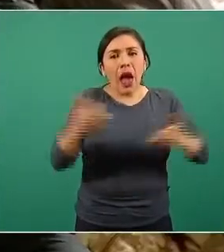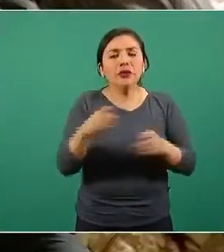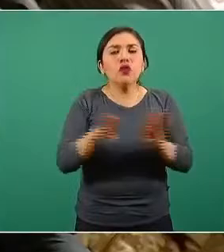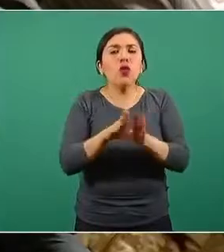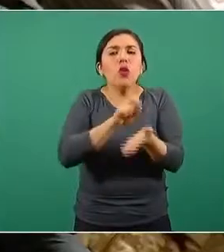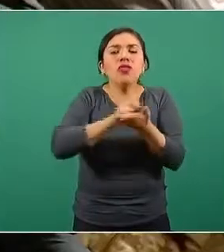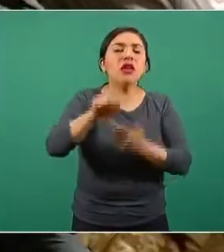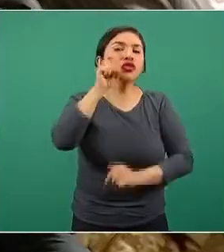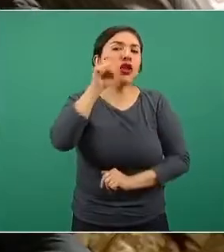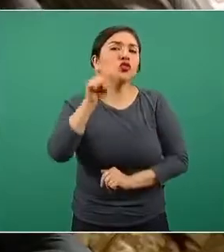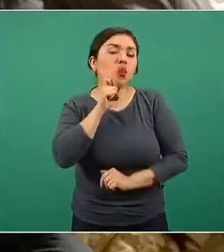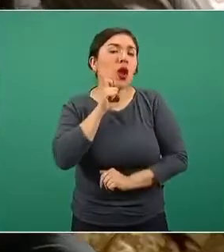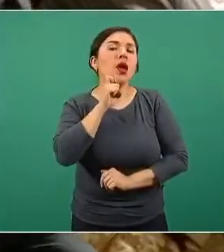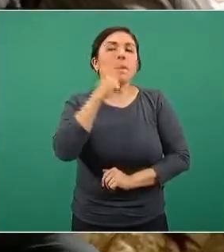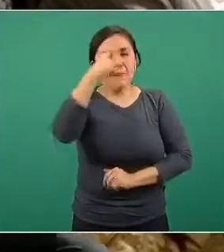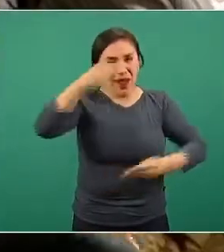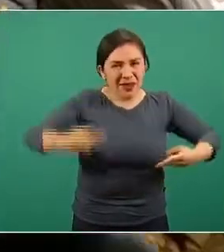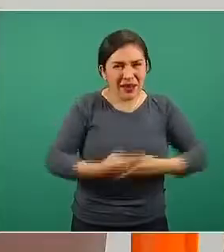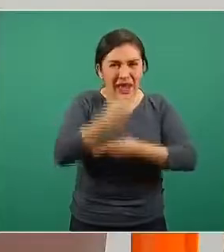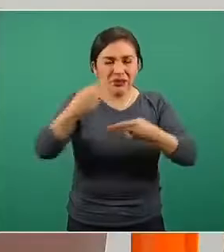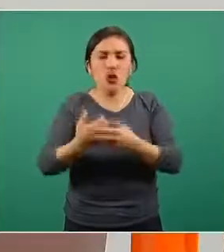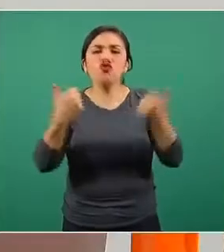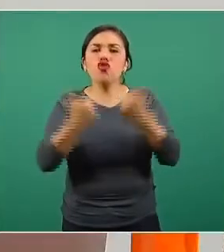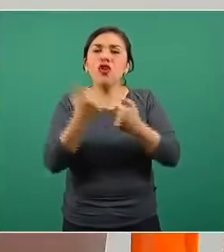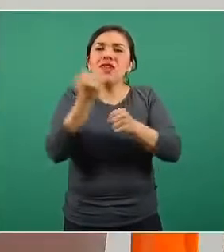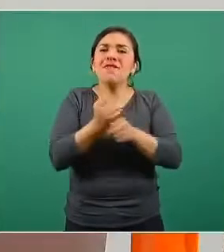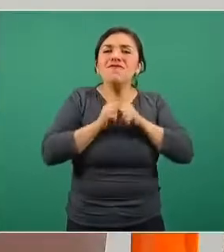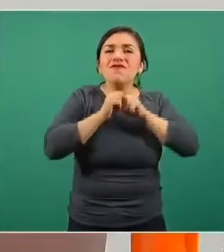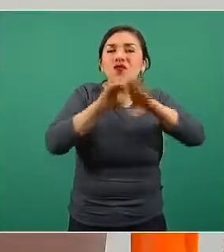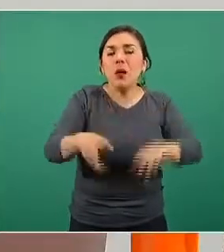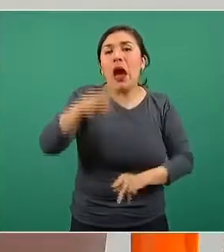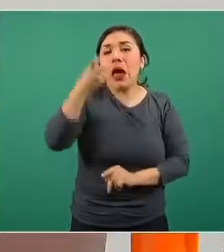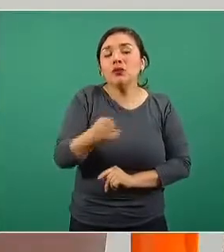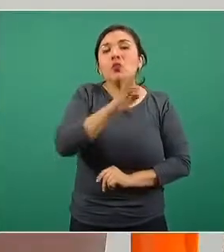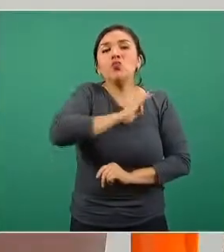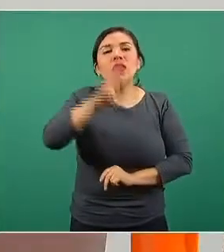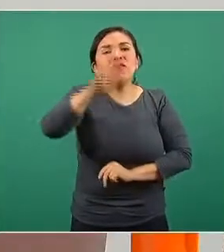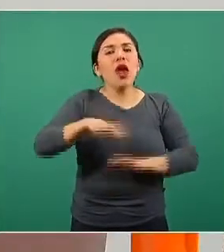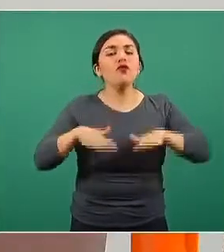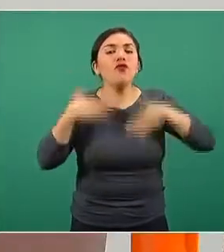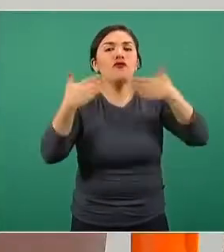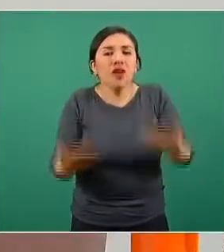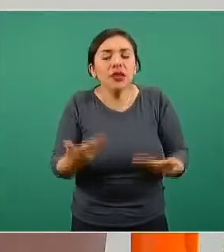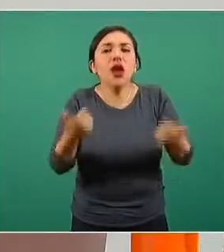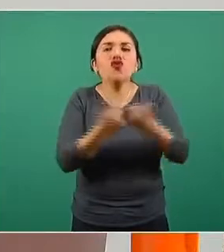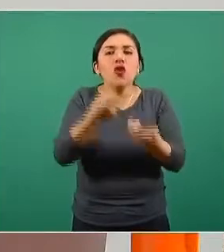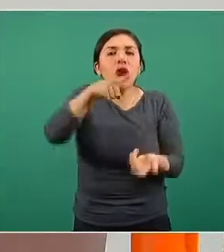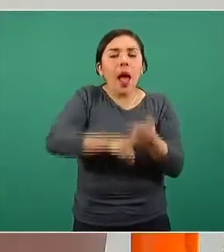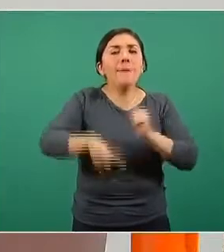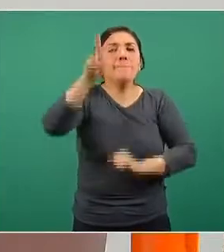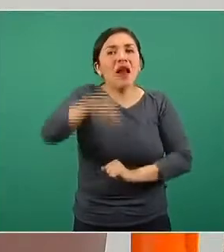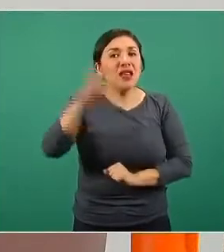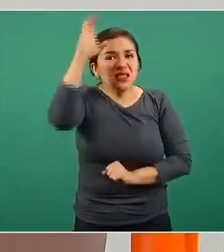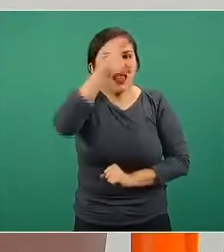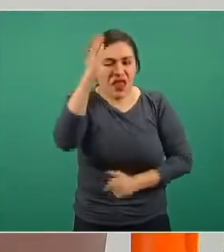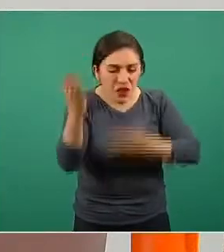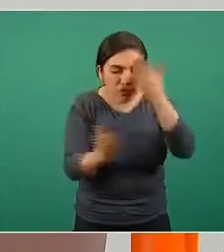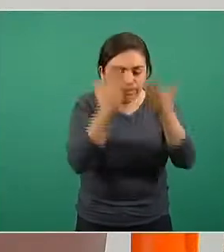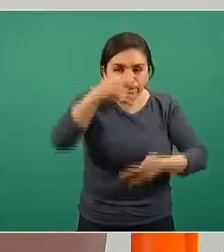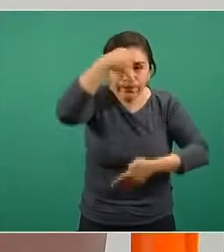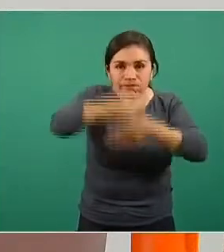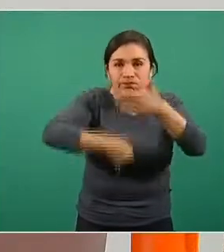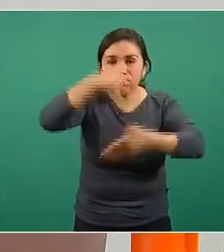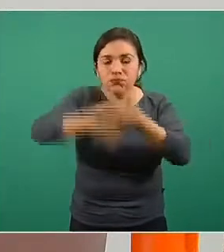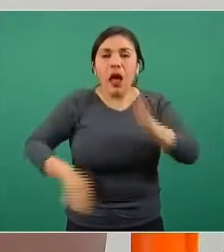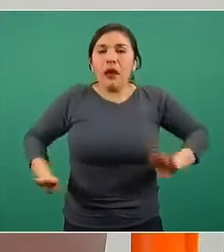de los derechos sexuales y reproductivos, con información que sea confiable, que esté basada en la evidencia científica y que